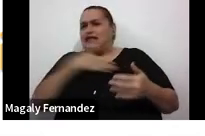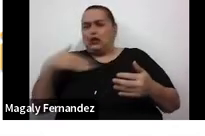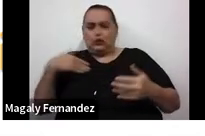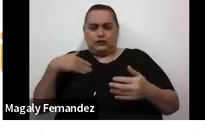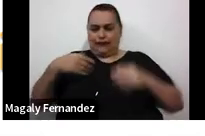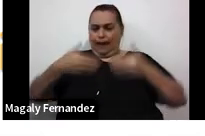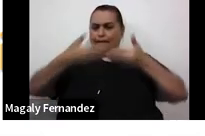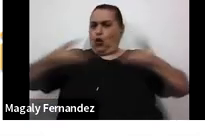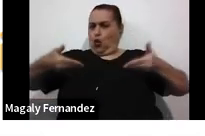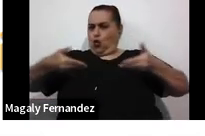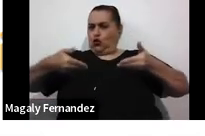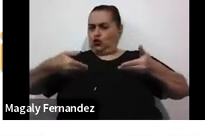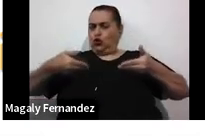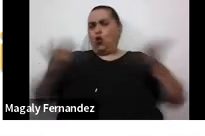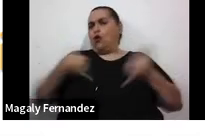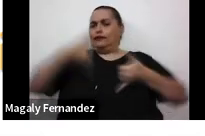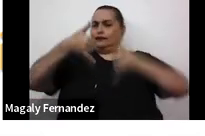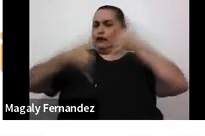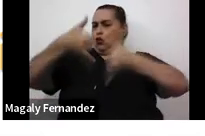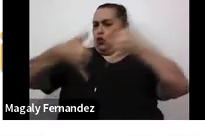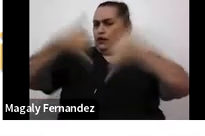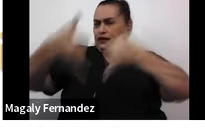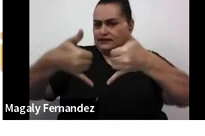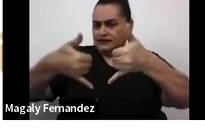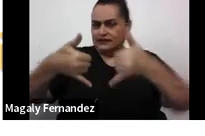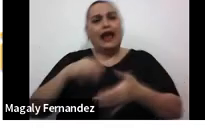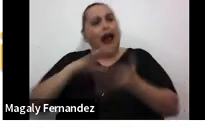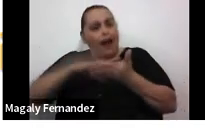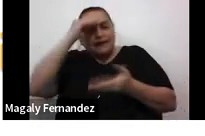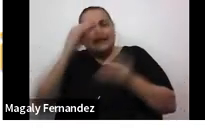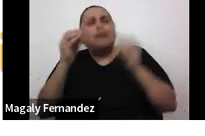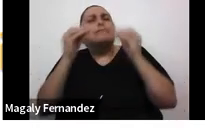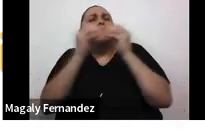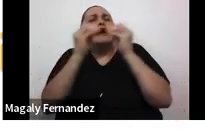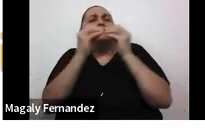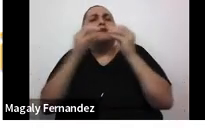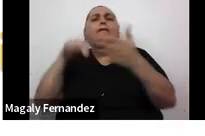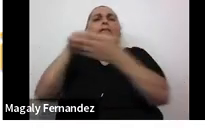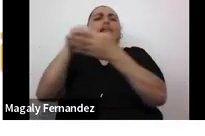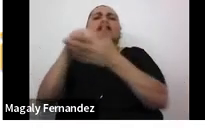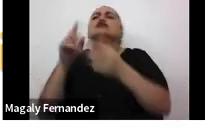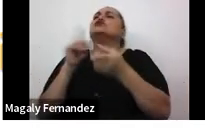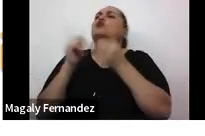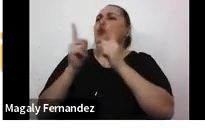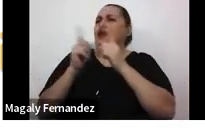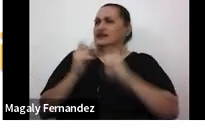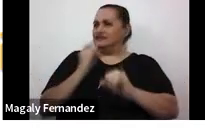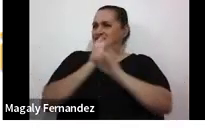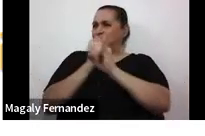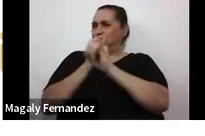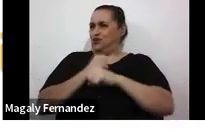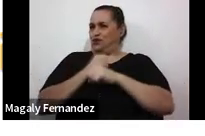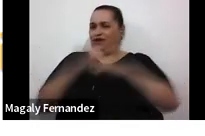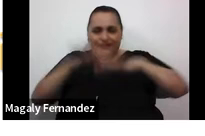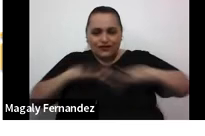entonces aprender más acerca de las barreras Cuáles son las barreras que tenemos en las instituciones o en el entorno